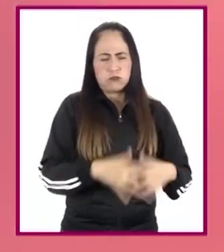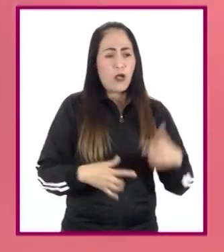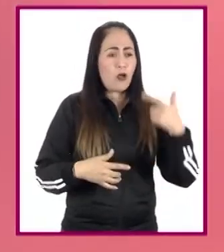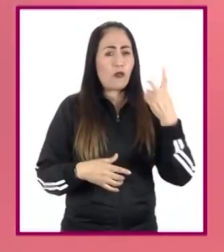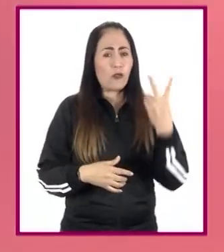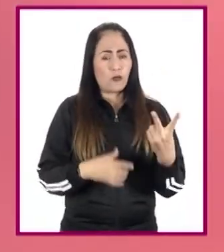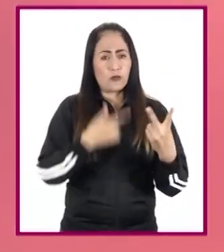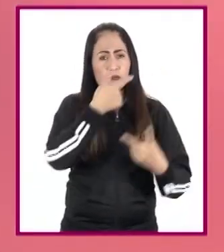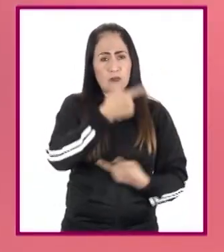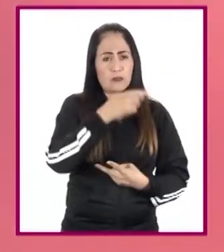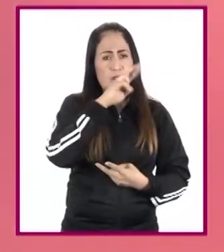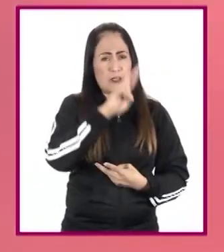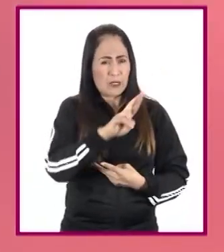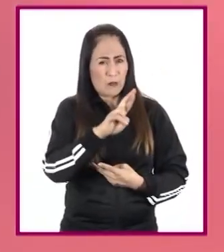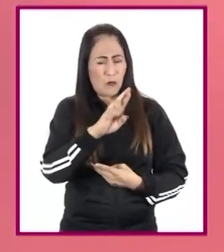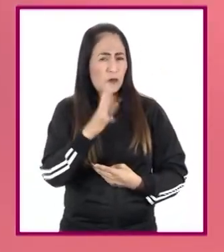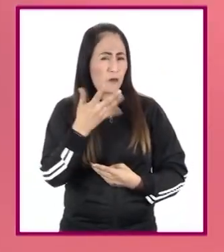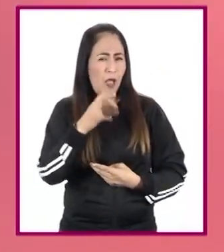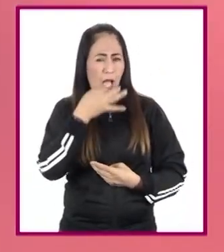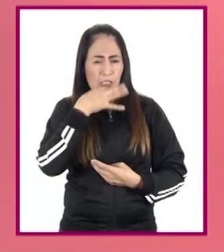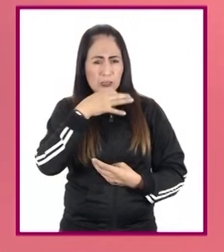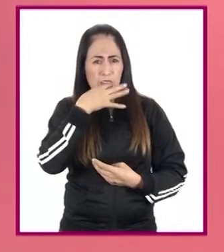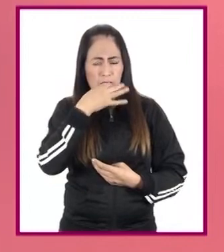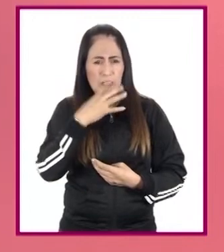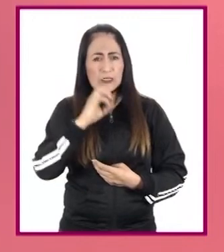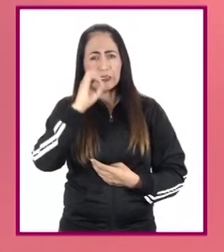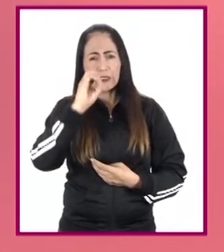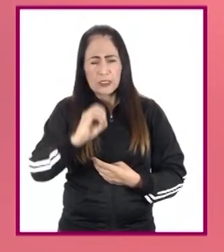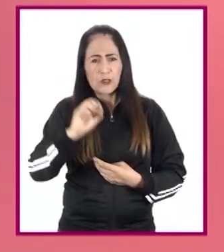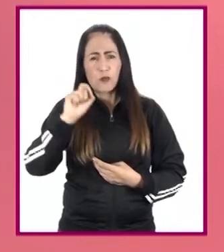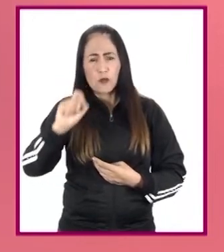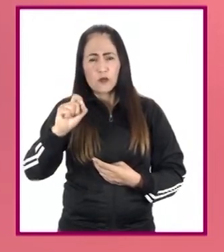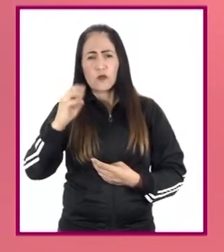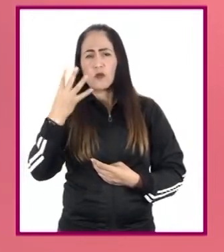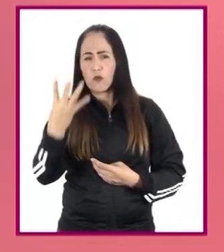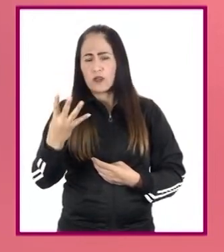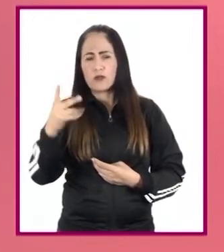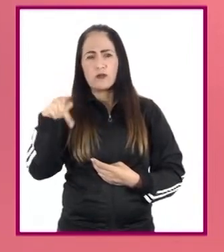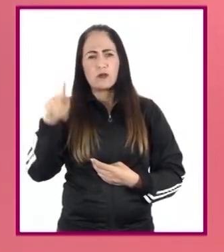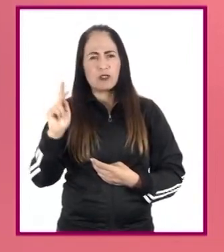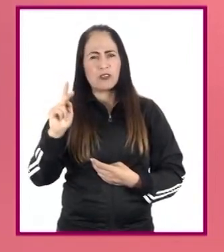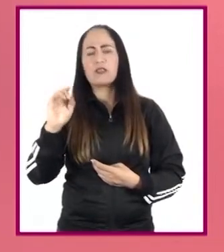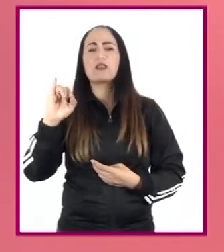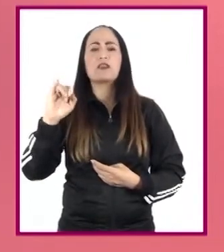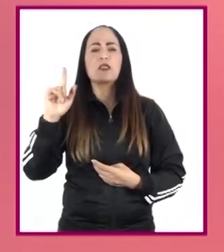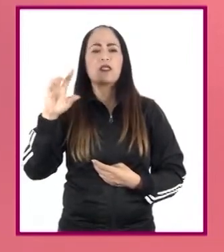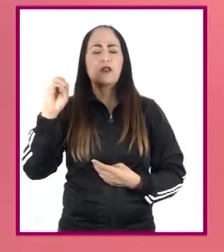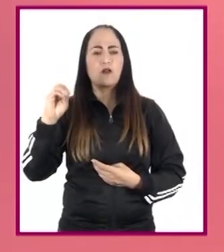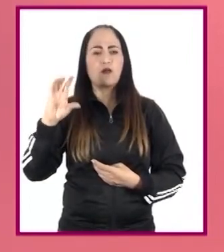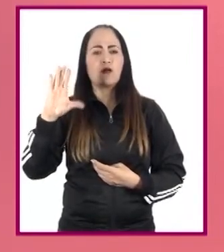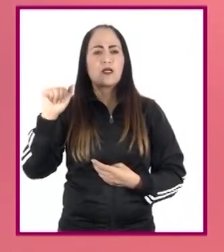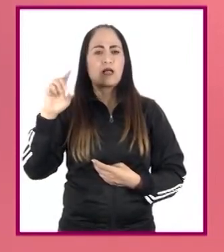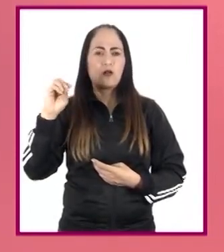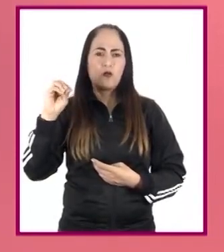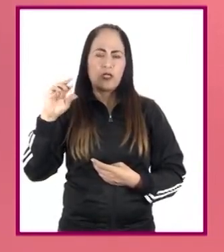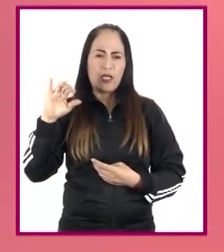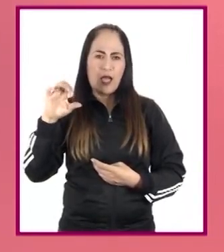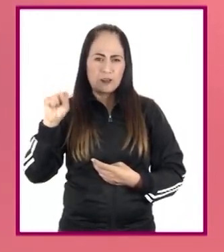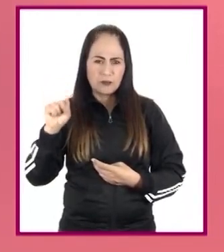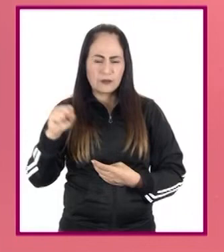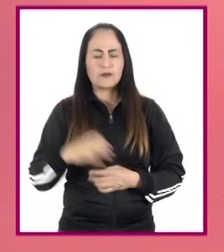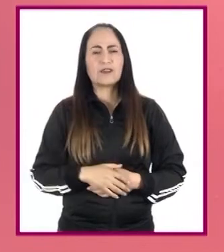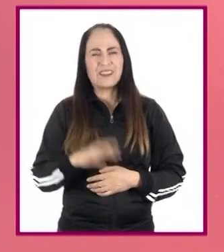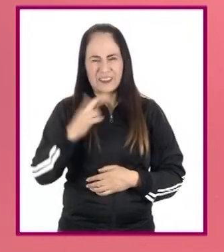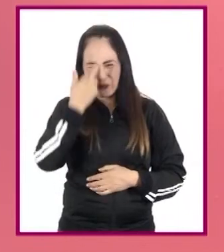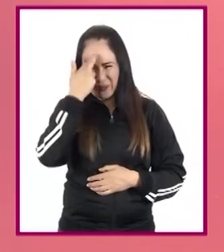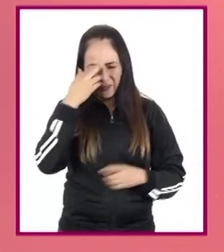de frituras aportan aproximadamente 0.4 kilocalorías. Recuerden que en el caso de los alimentos se utilizan